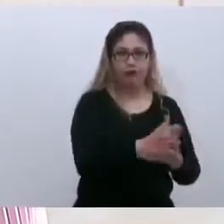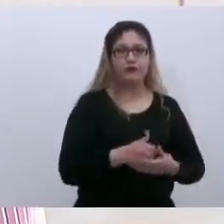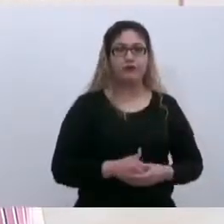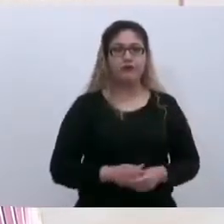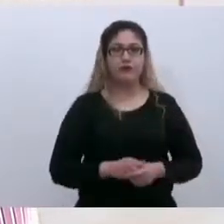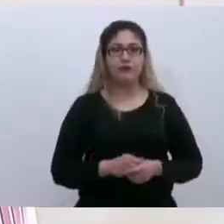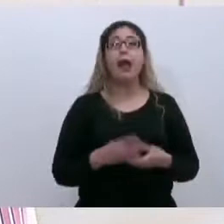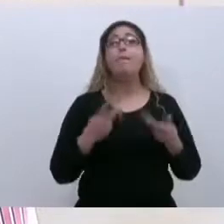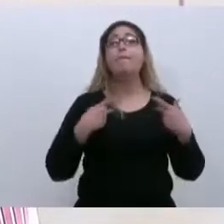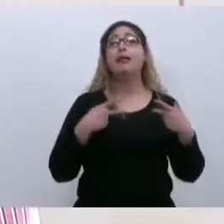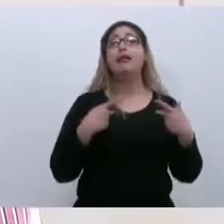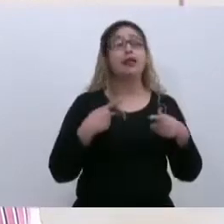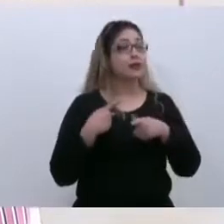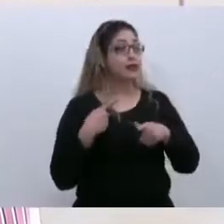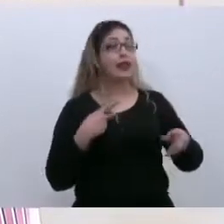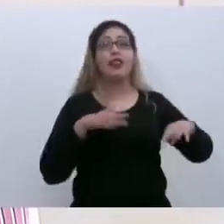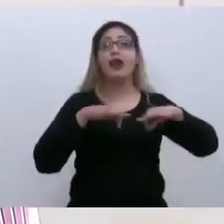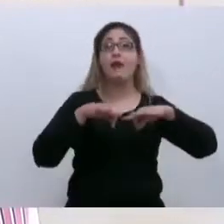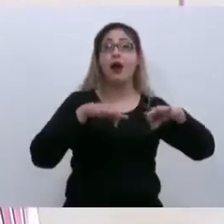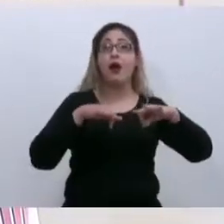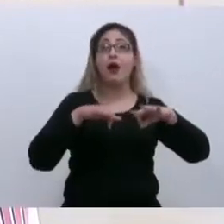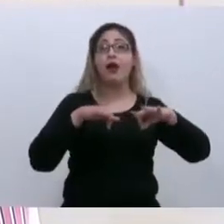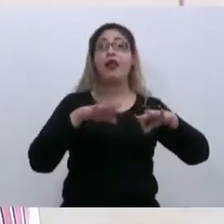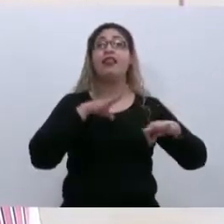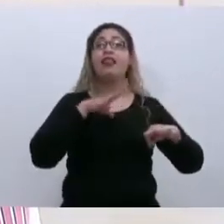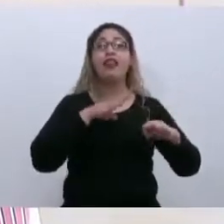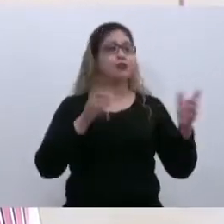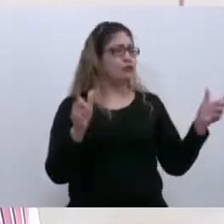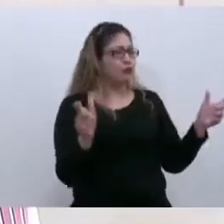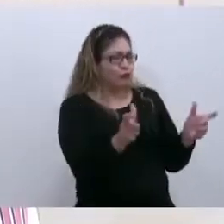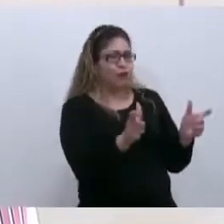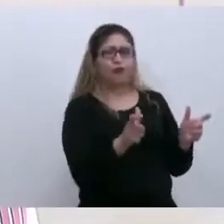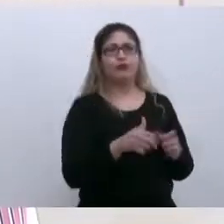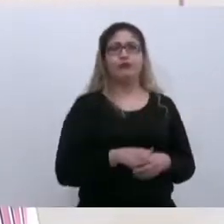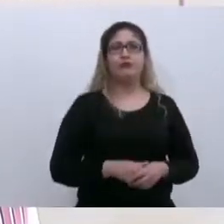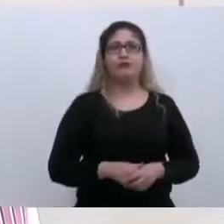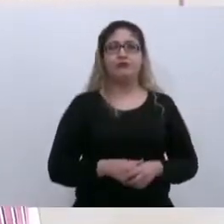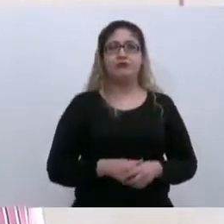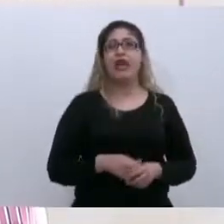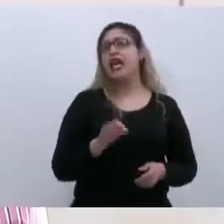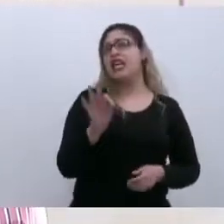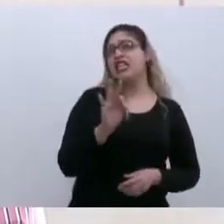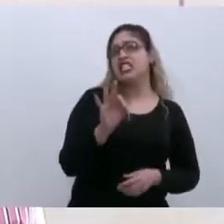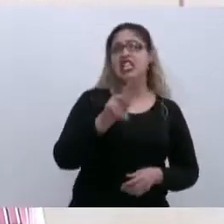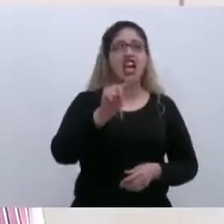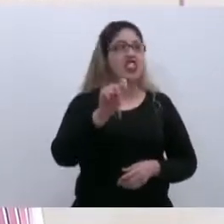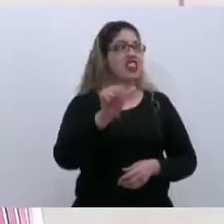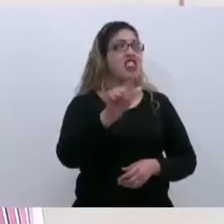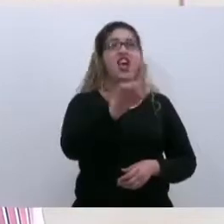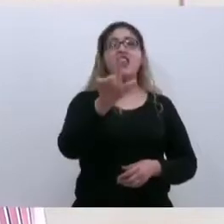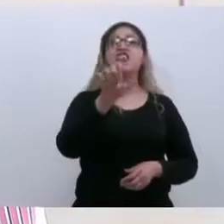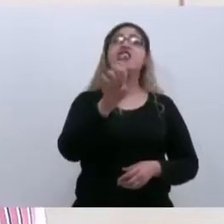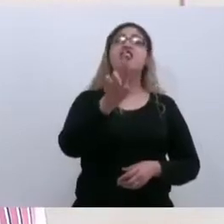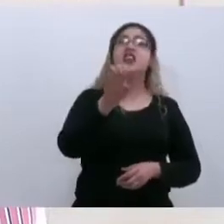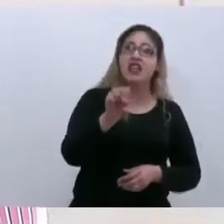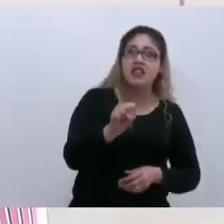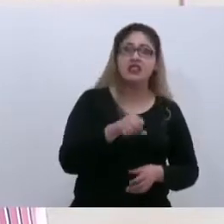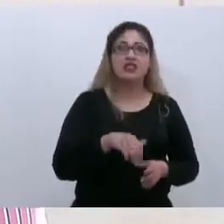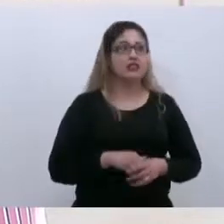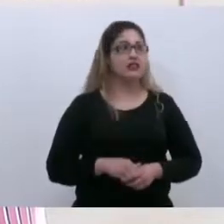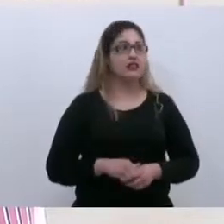pequeños productores, a pequeños empresarios, a dueños de talleres, créditos a tasas de interés